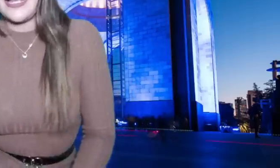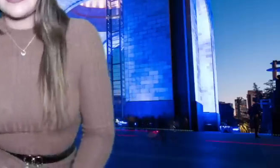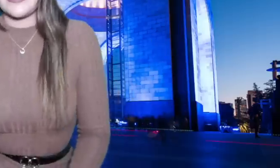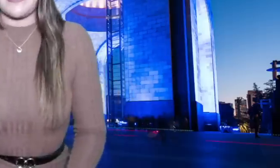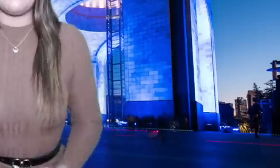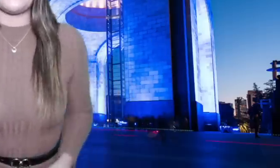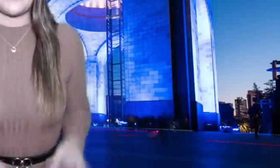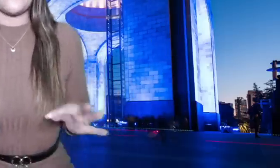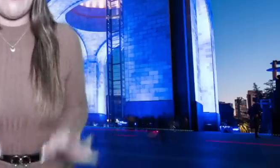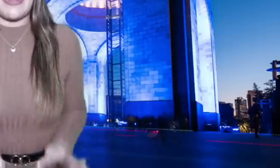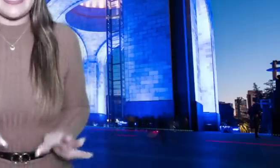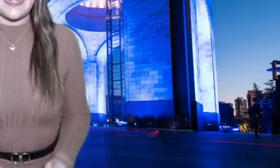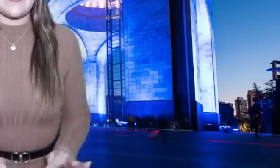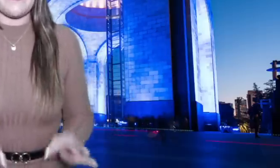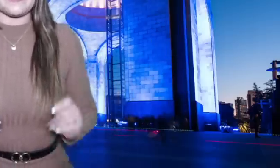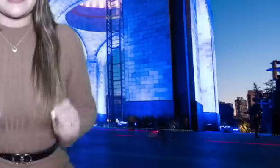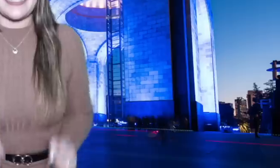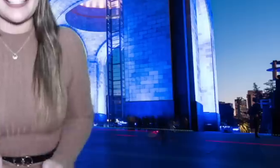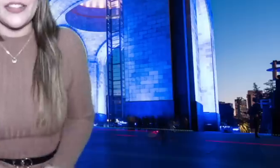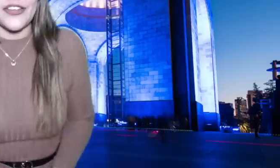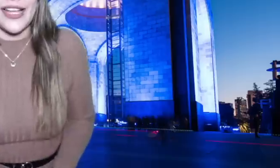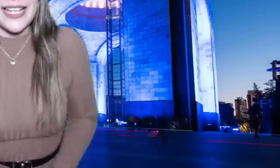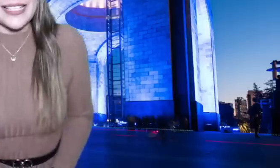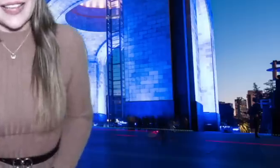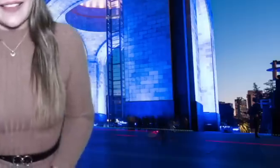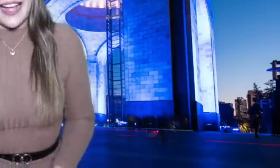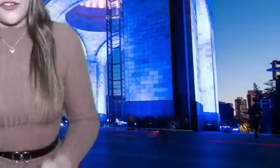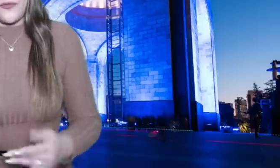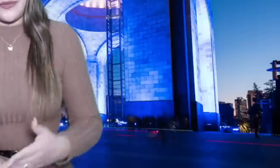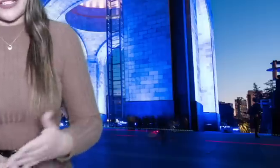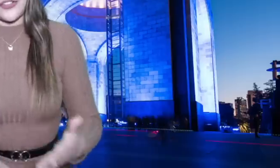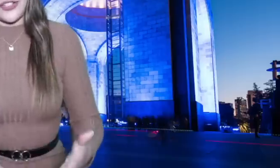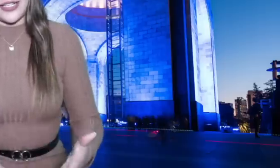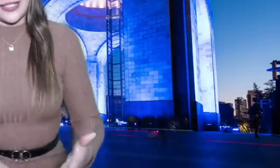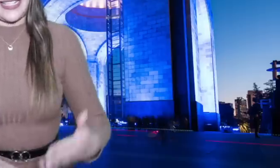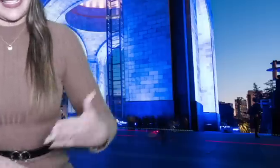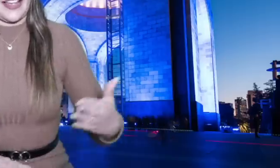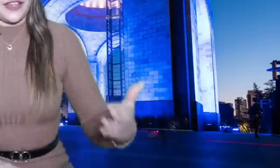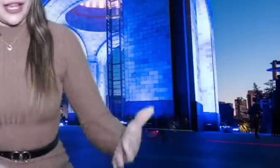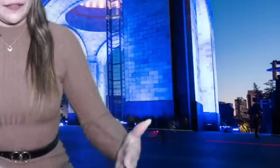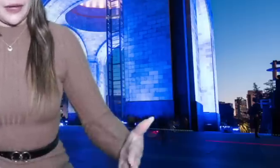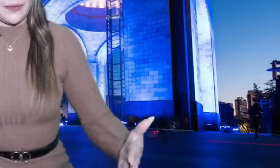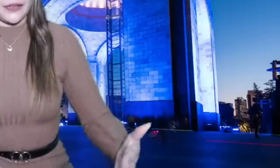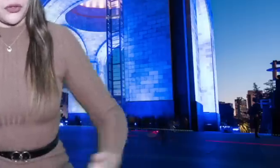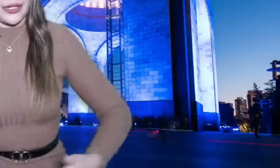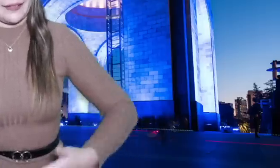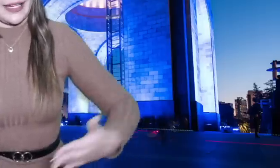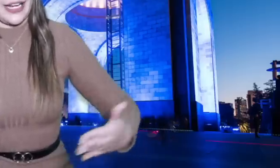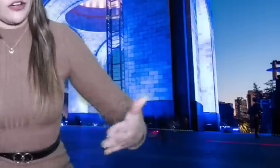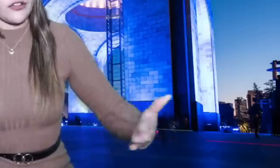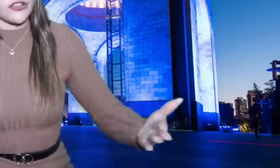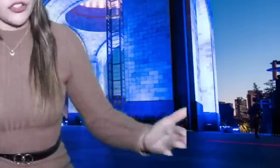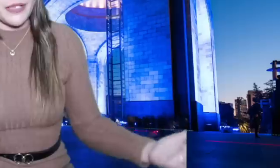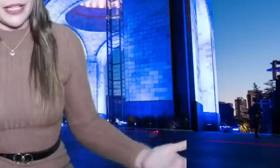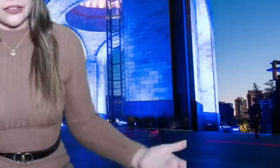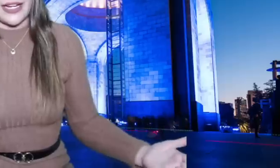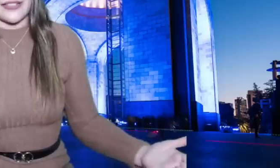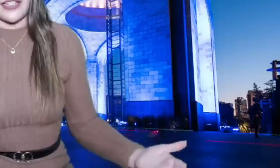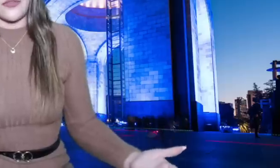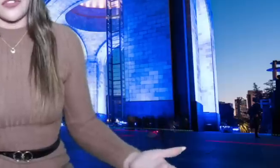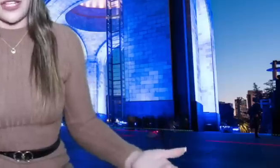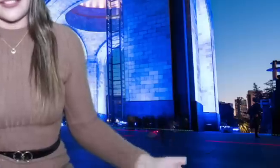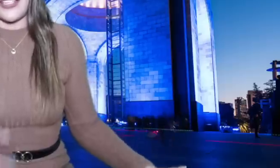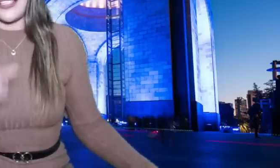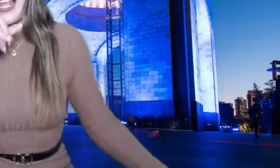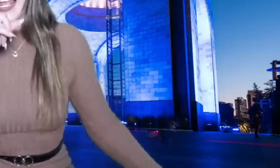que se abre una nueva línea de investigación. Se da con personas que sabían del metro, que tenían conocimiento de